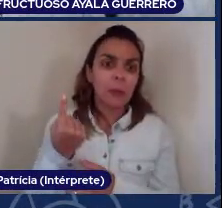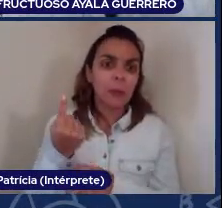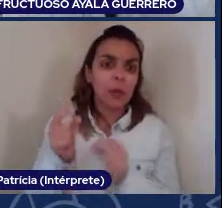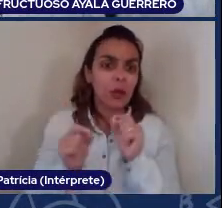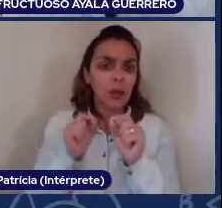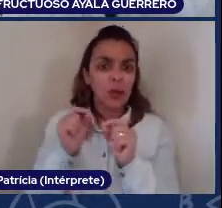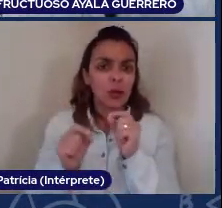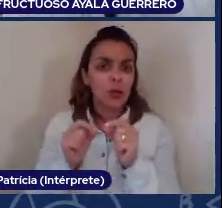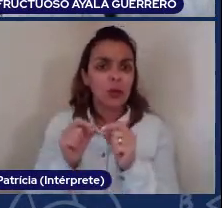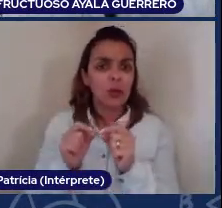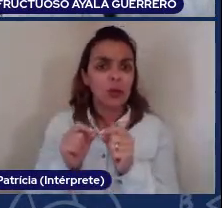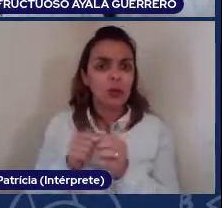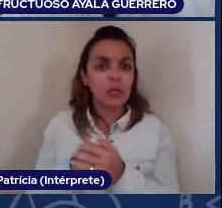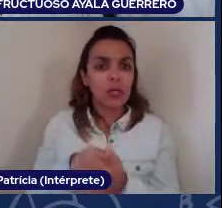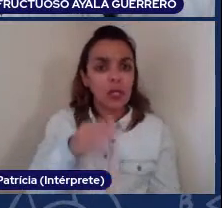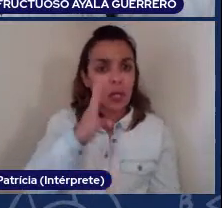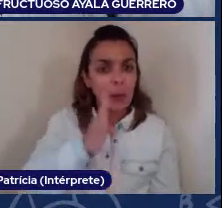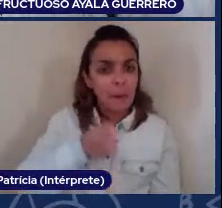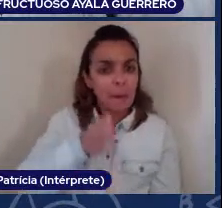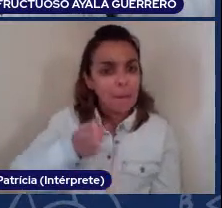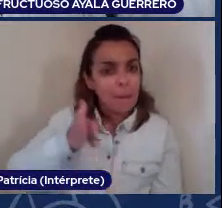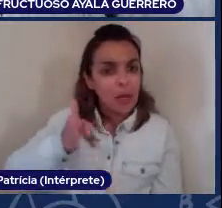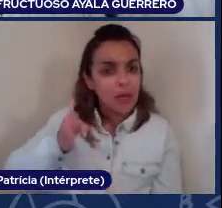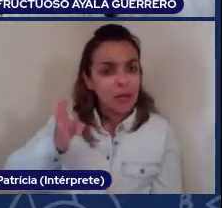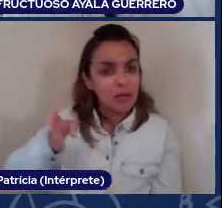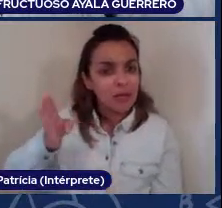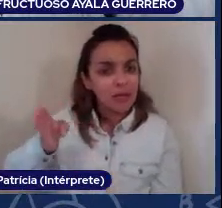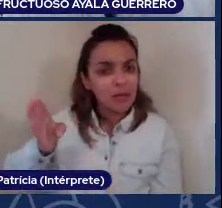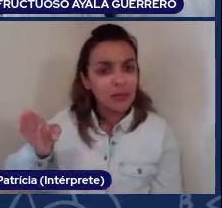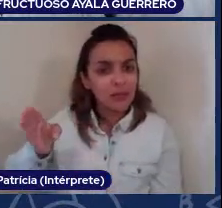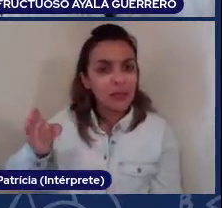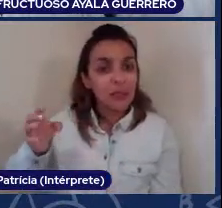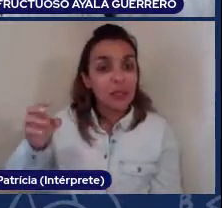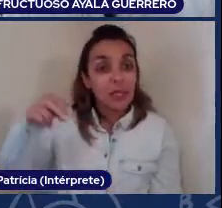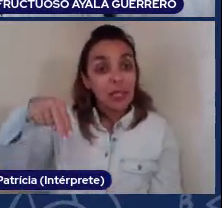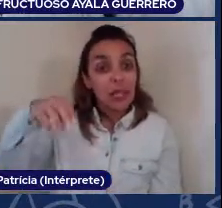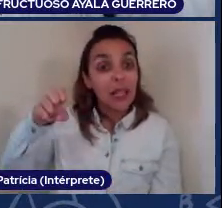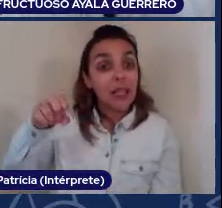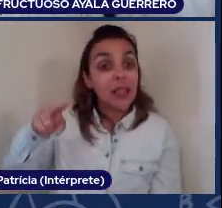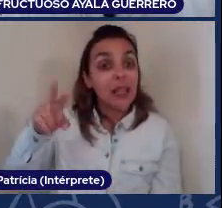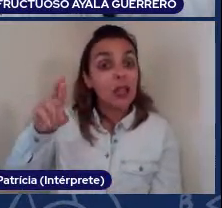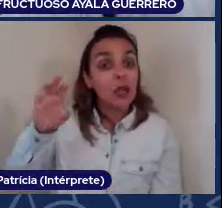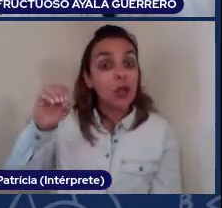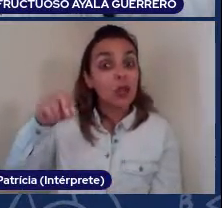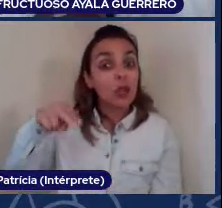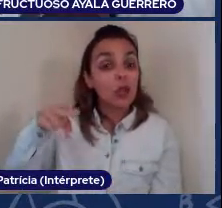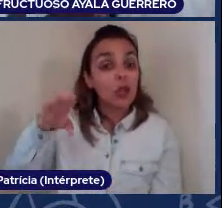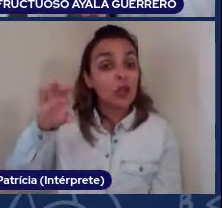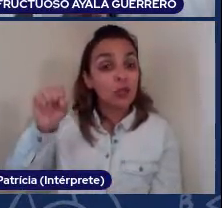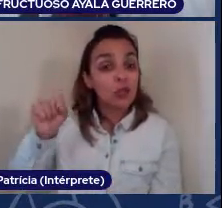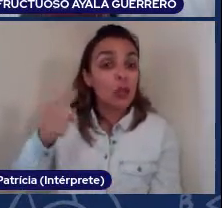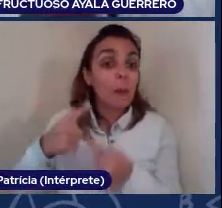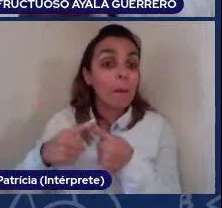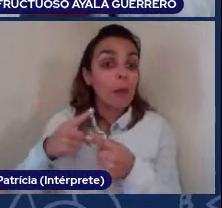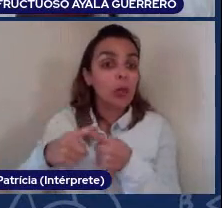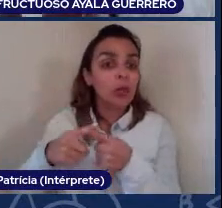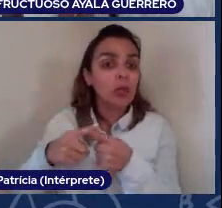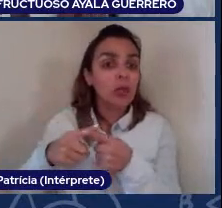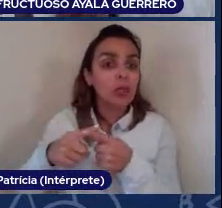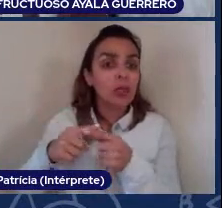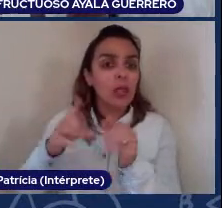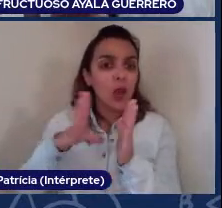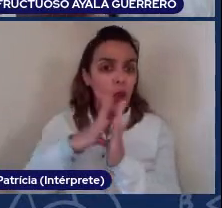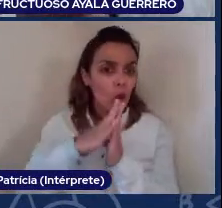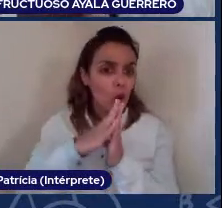una serie de neuronas que se llaman neuronas espejo, porque reflejan el